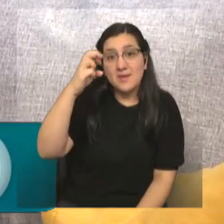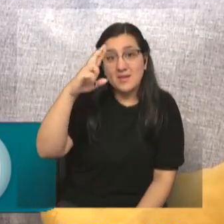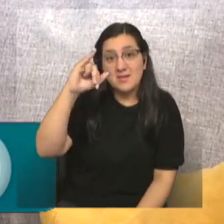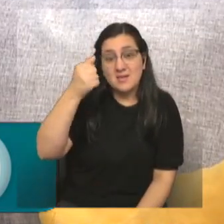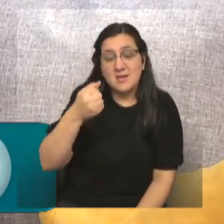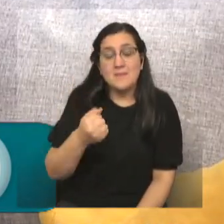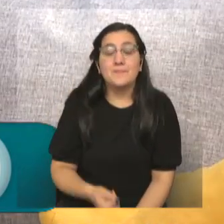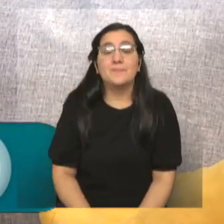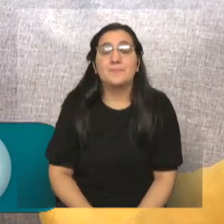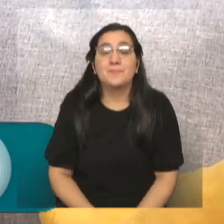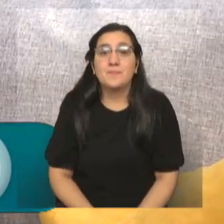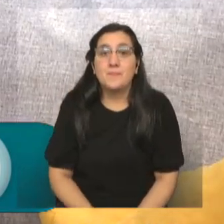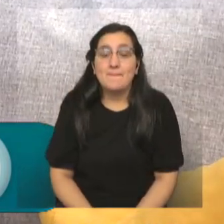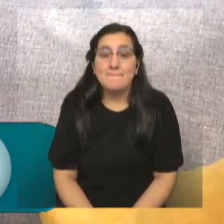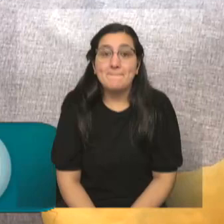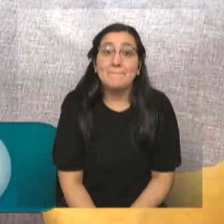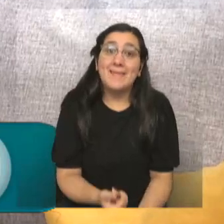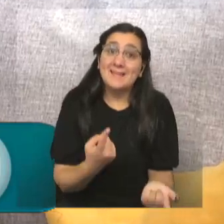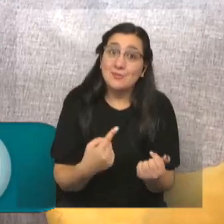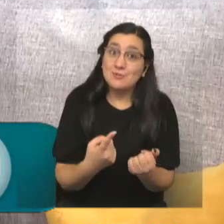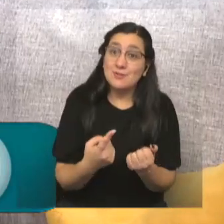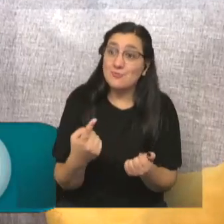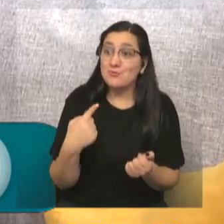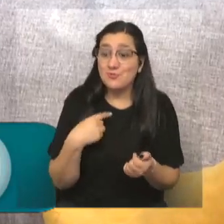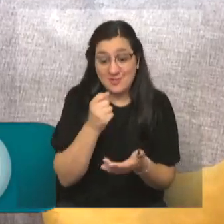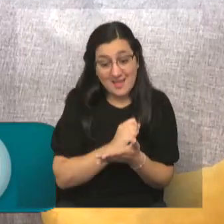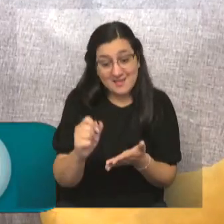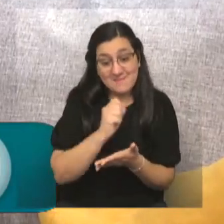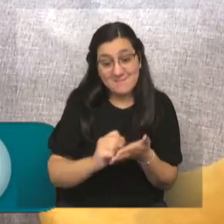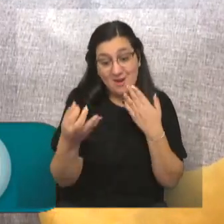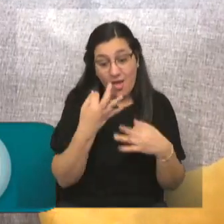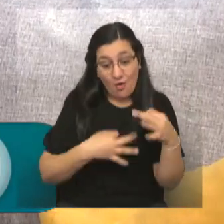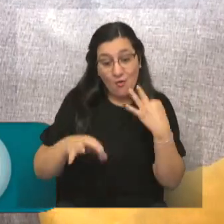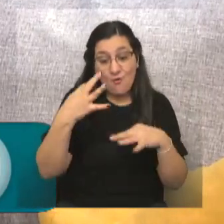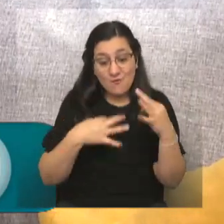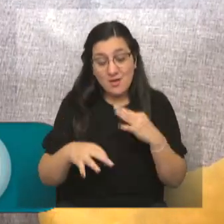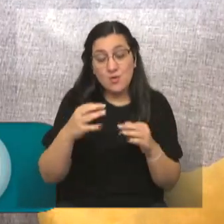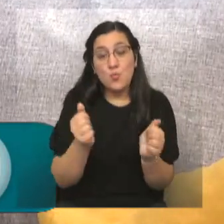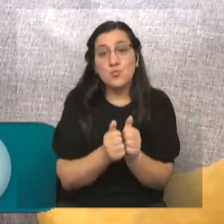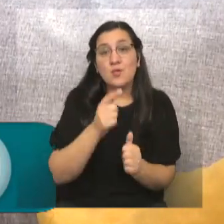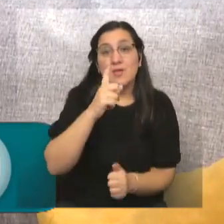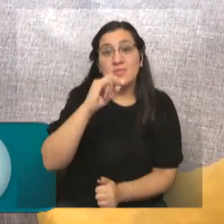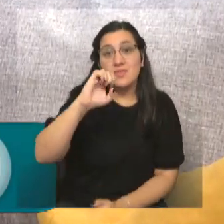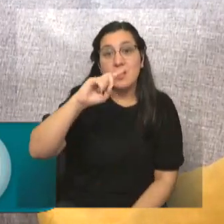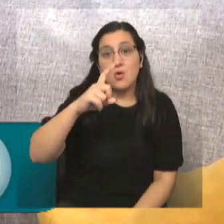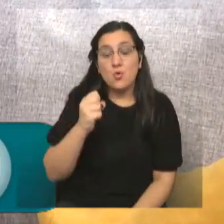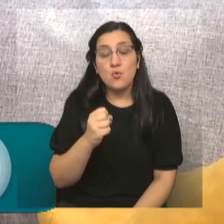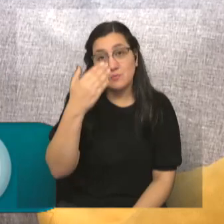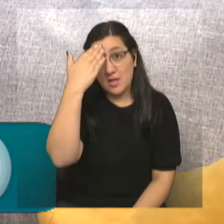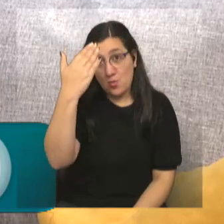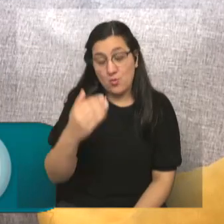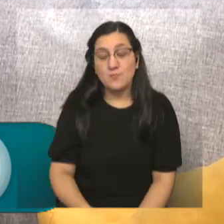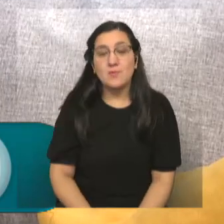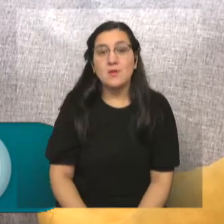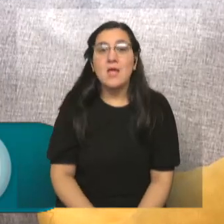hermanas Galuso. Entonces, cuando nosotros escribimos la obra con Diego Araujo, a quien le mando el saludo, la